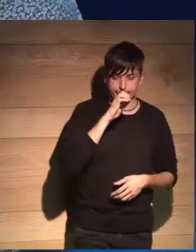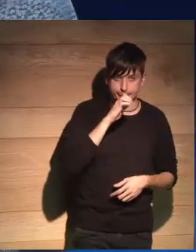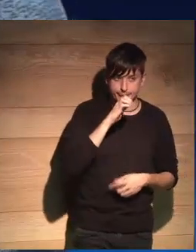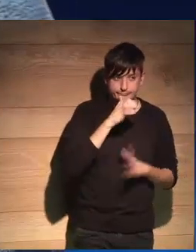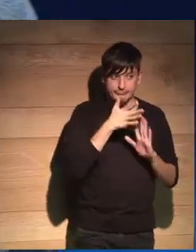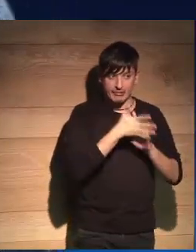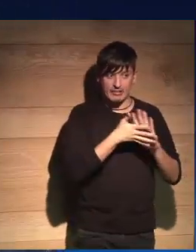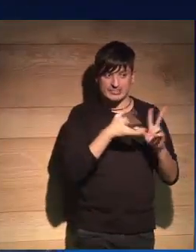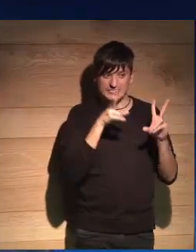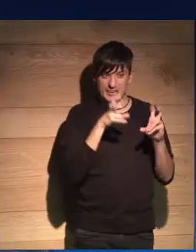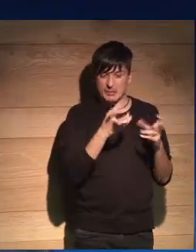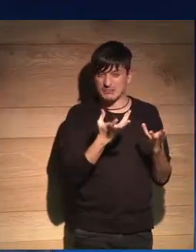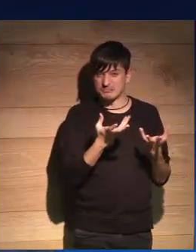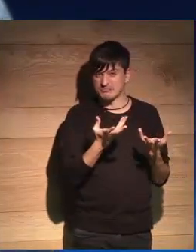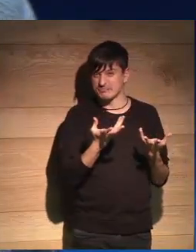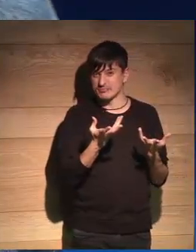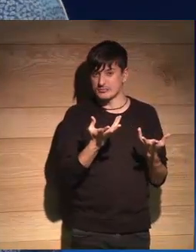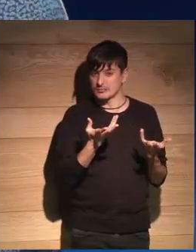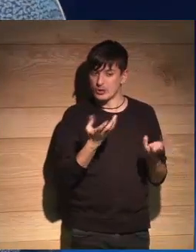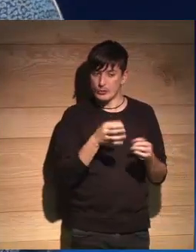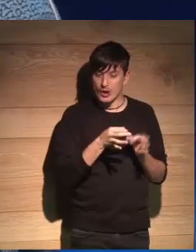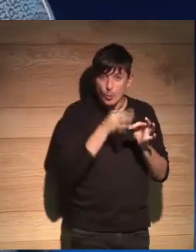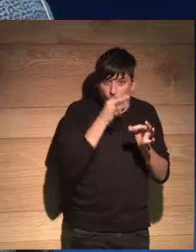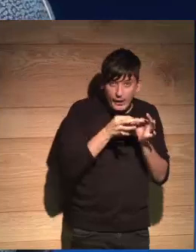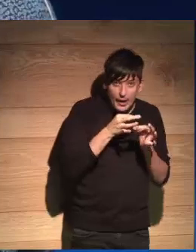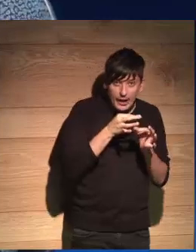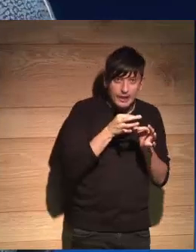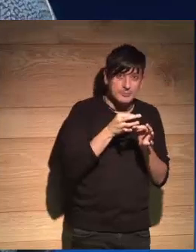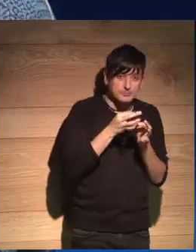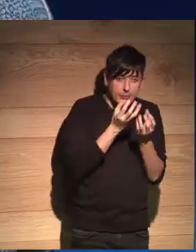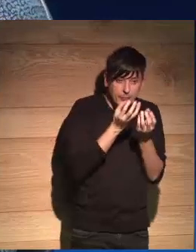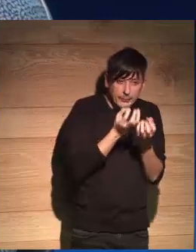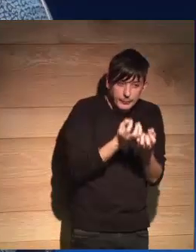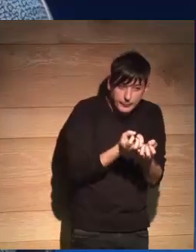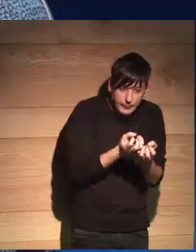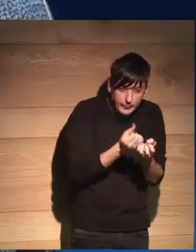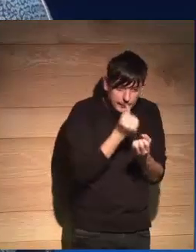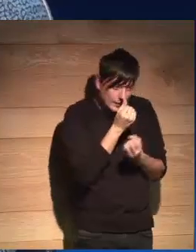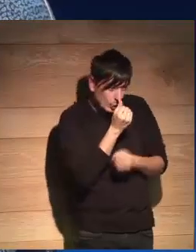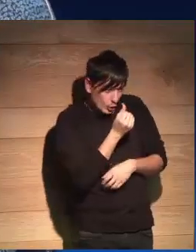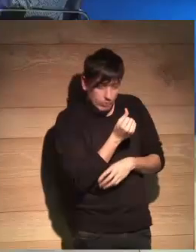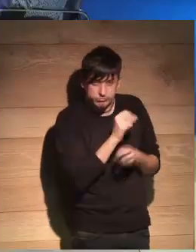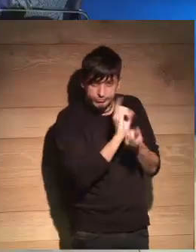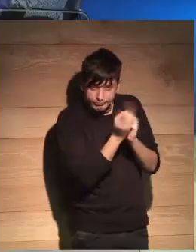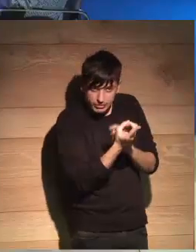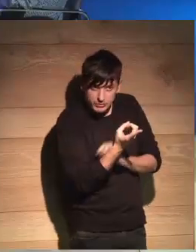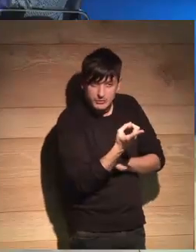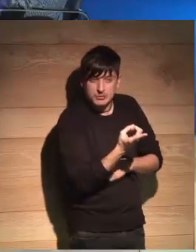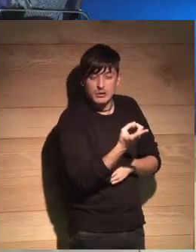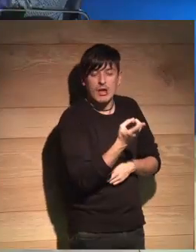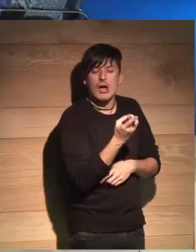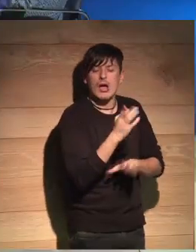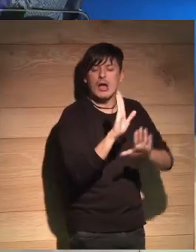podredumbre noble de una uva en concreto, y te iluminas y dices, oye, pero esto igual... Antes preguntaba